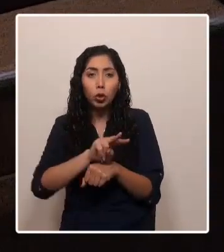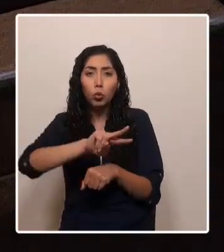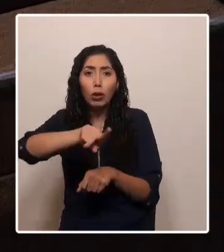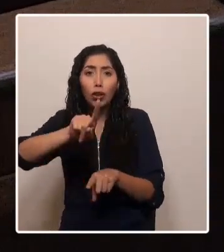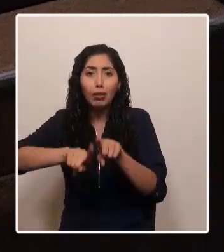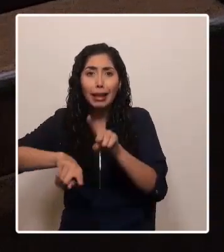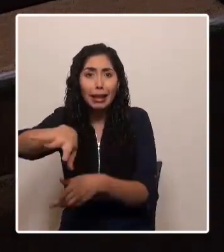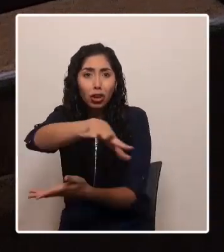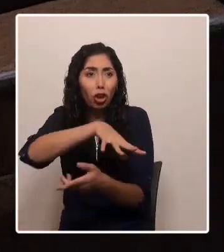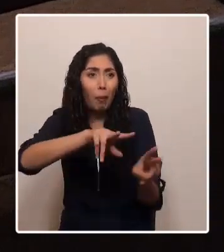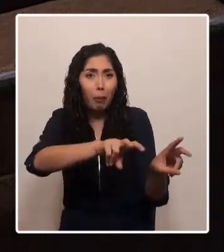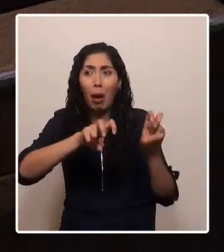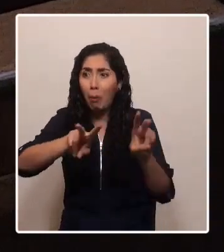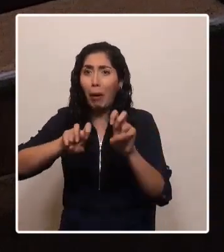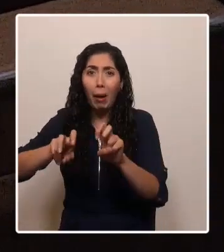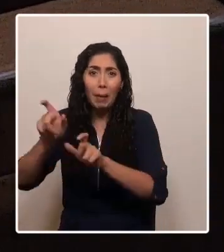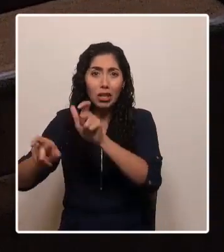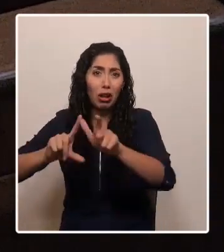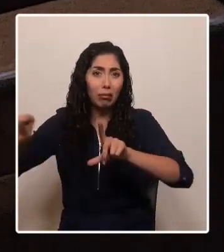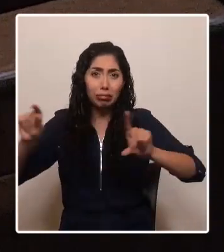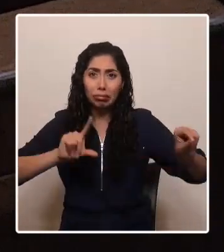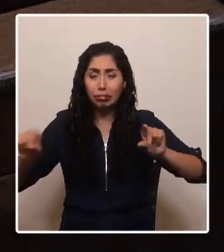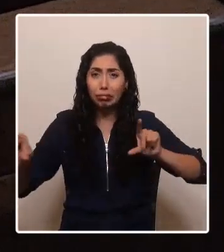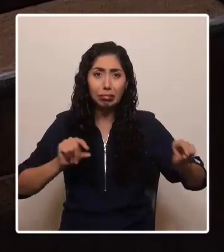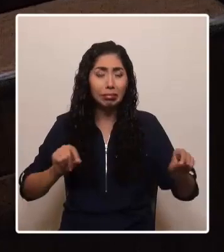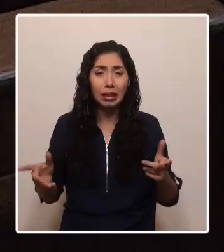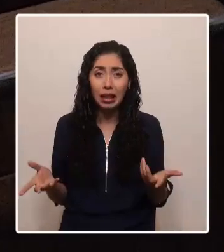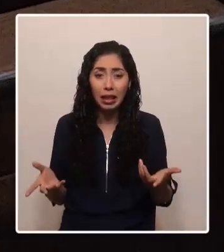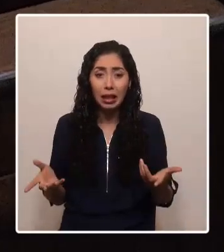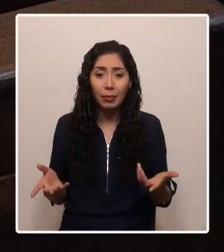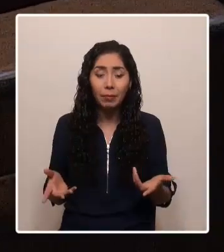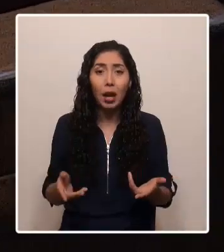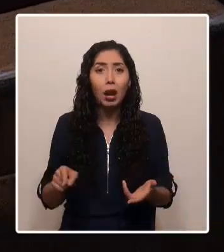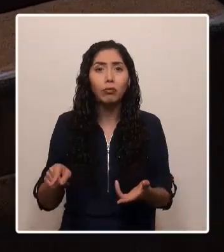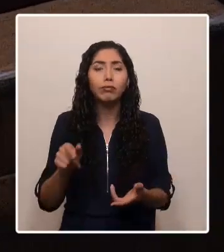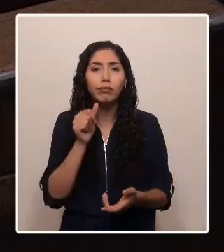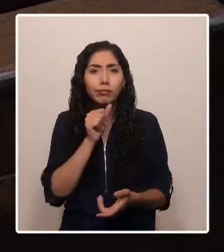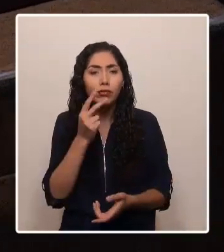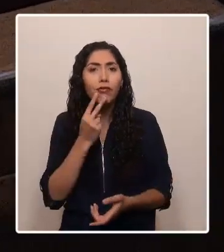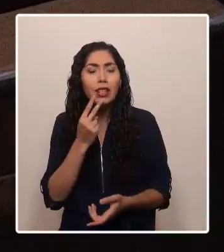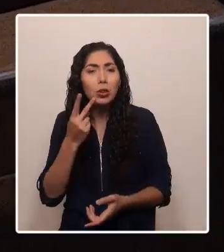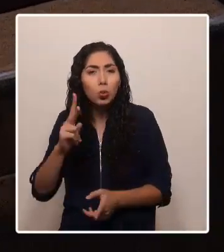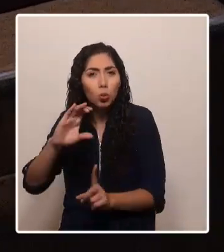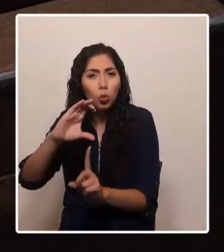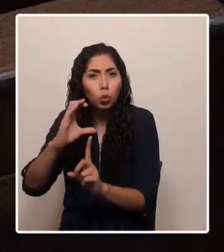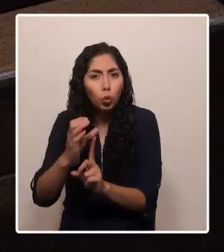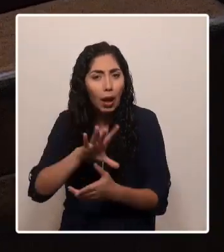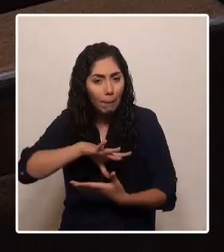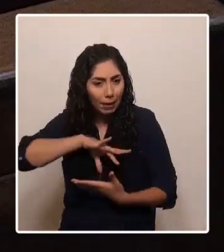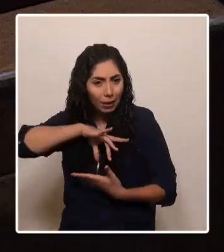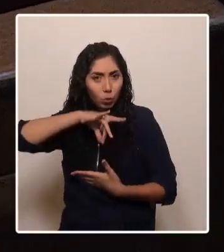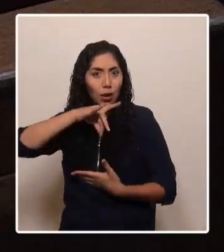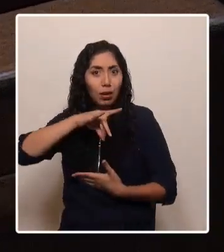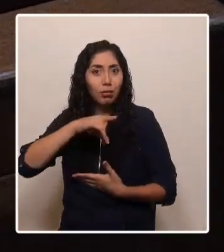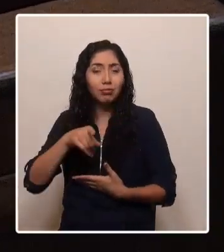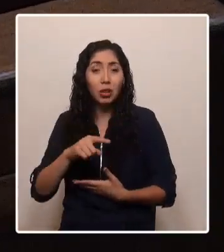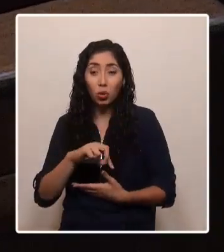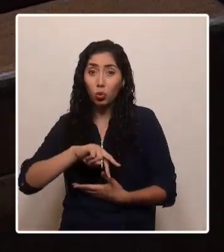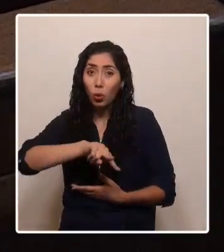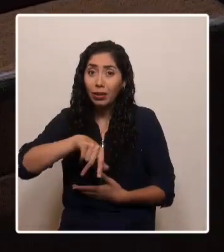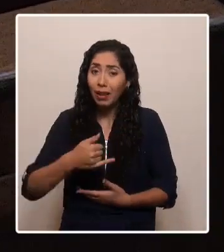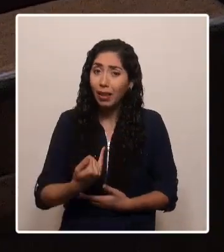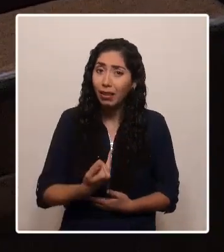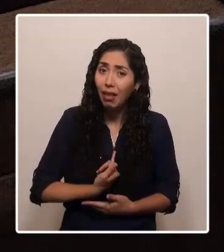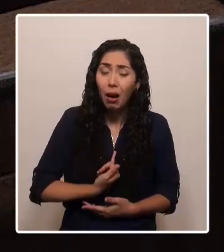sin su uso habitual del territorio no vive su cultura, su espiritualidad. Y así fuimos perdiendo nuestra identidad.